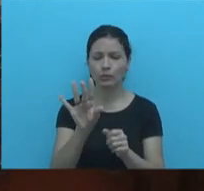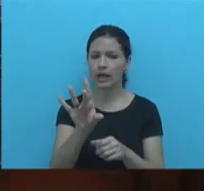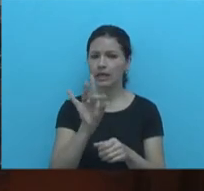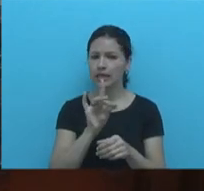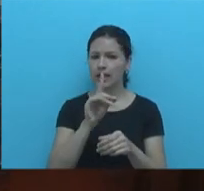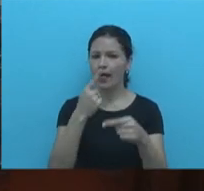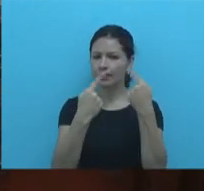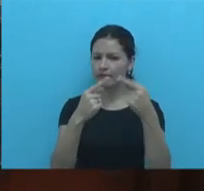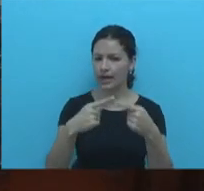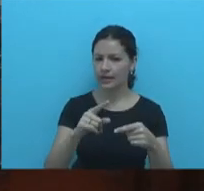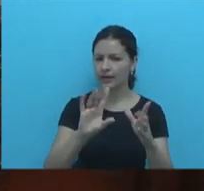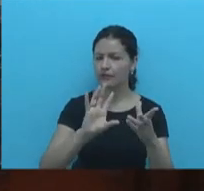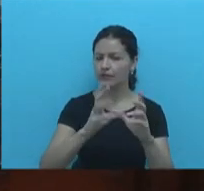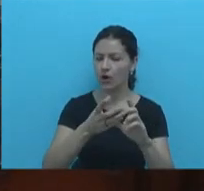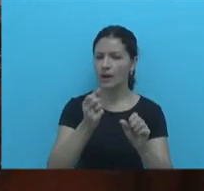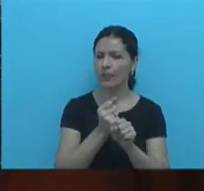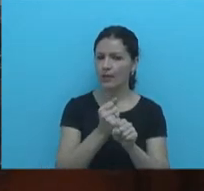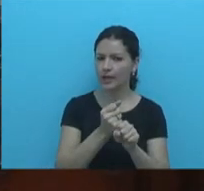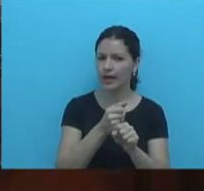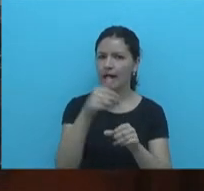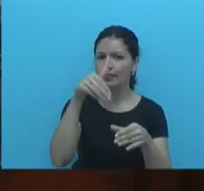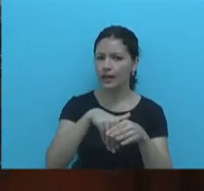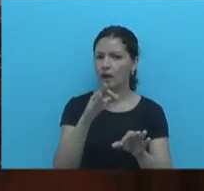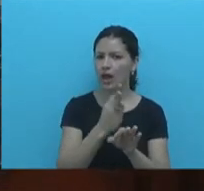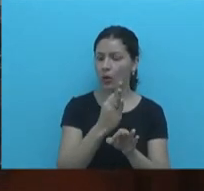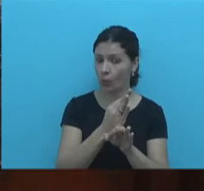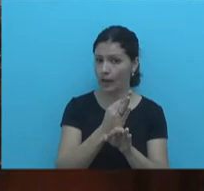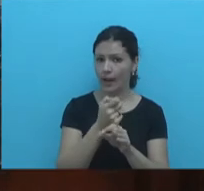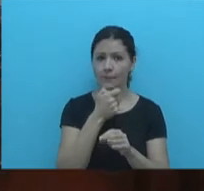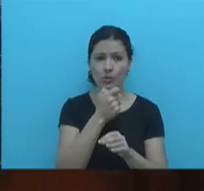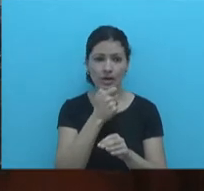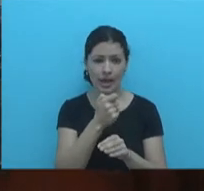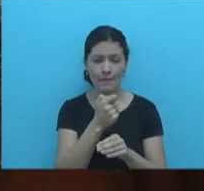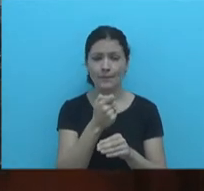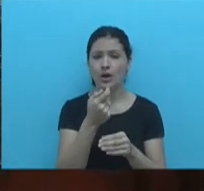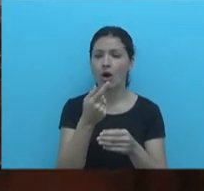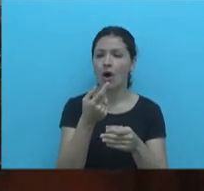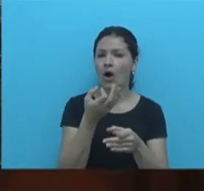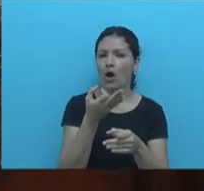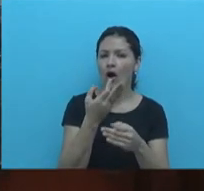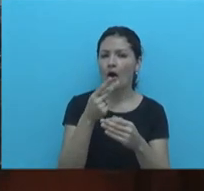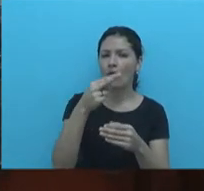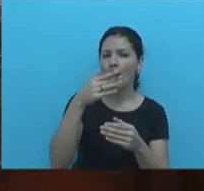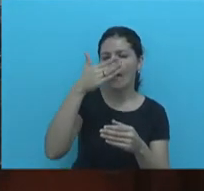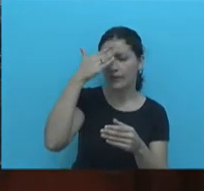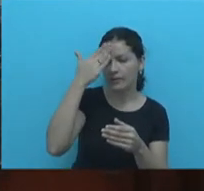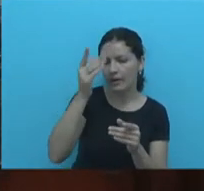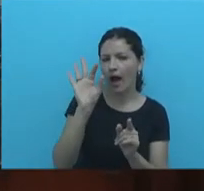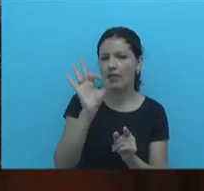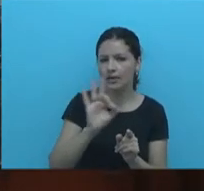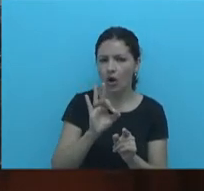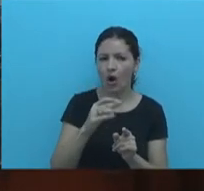serán prioritarios dentro de los programas de la dirección, incluyendo las enfermedades y problemas de salud que por su frecuencia